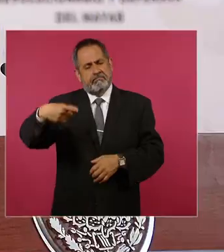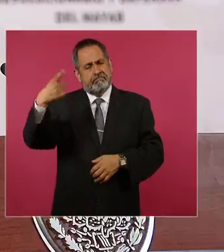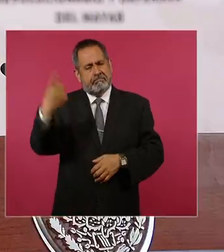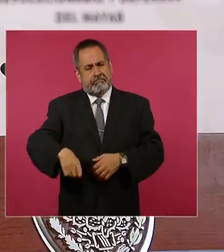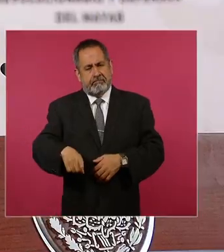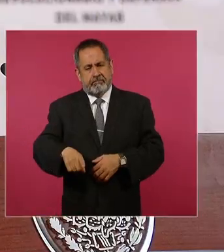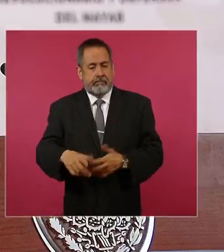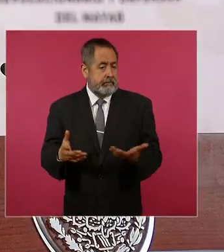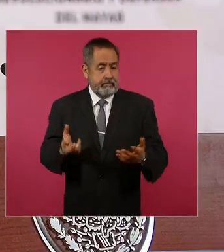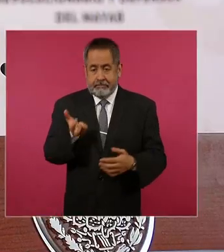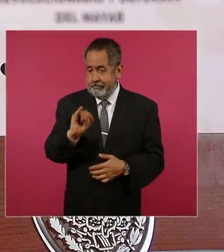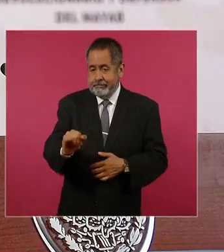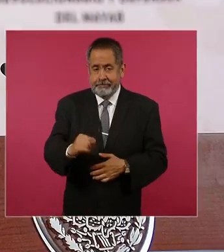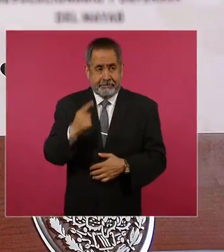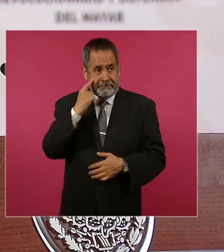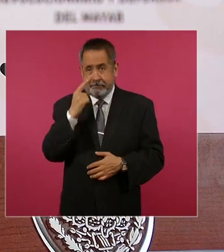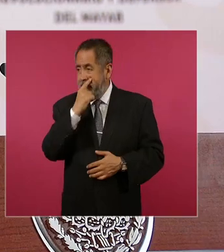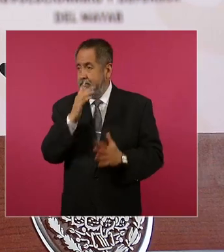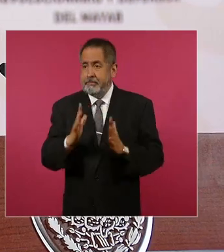en la democracia.